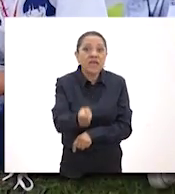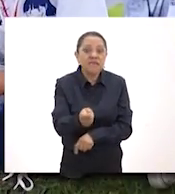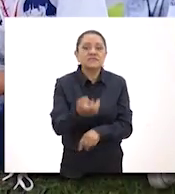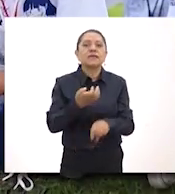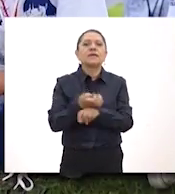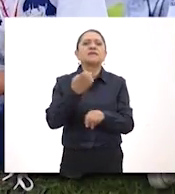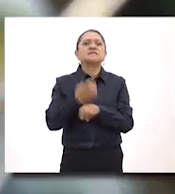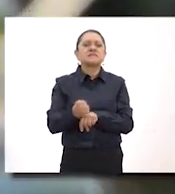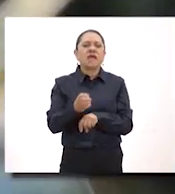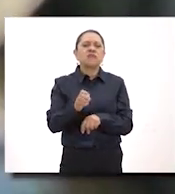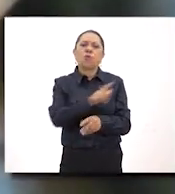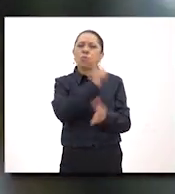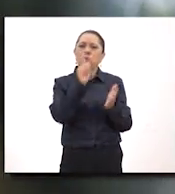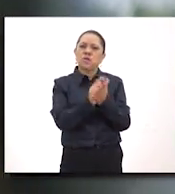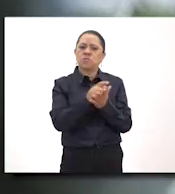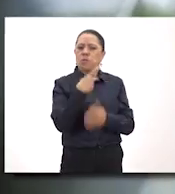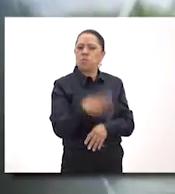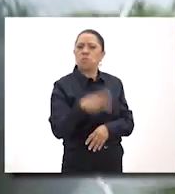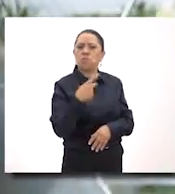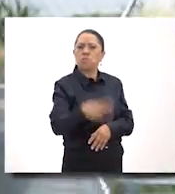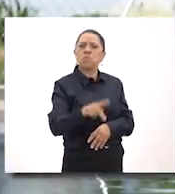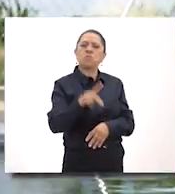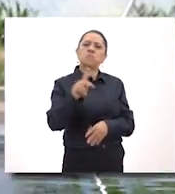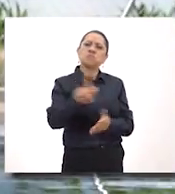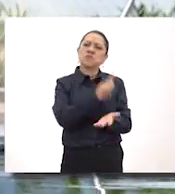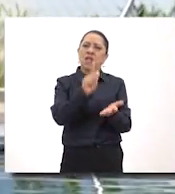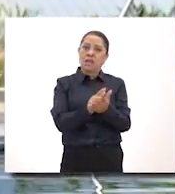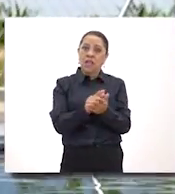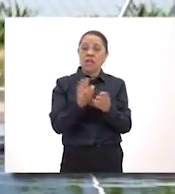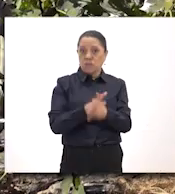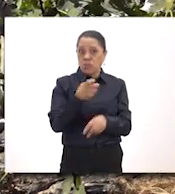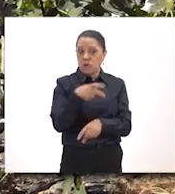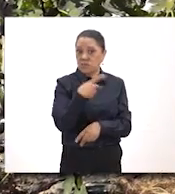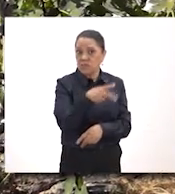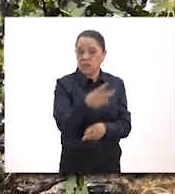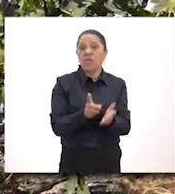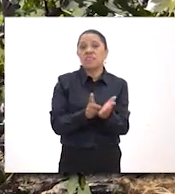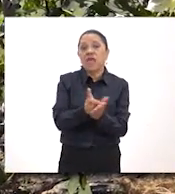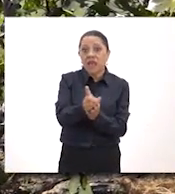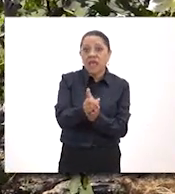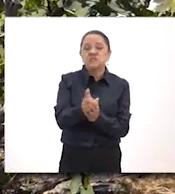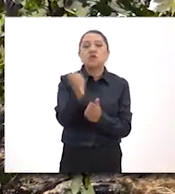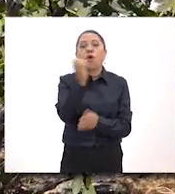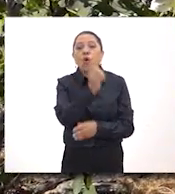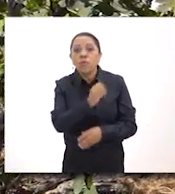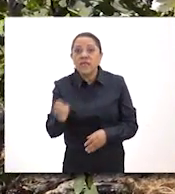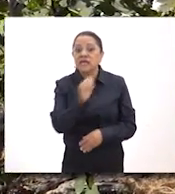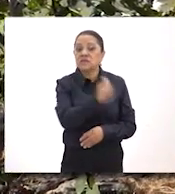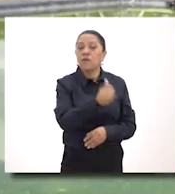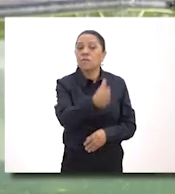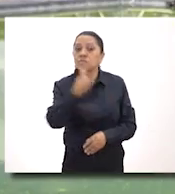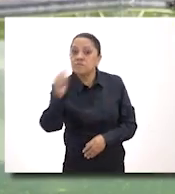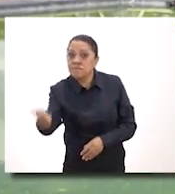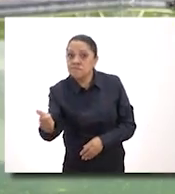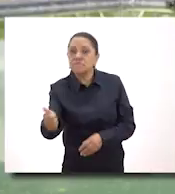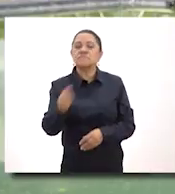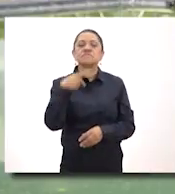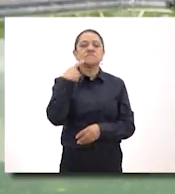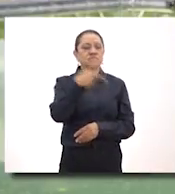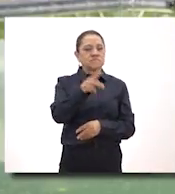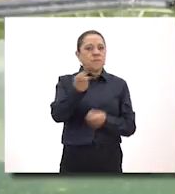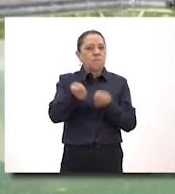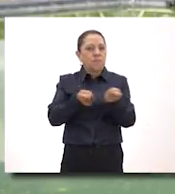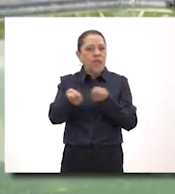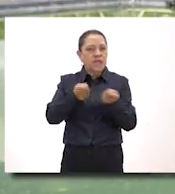entidad pública con personalidad jurídica. Por consiguiente, es susceptible de derechos y obligaciones, debiendo manejar su